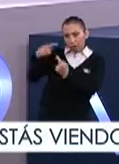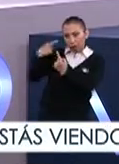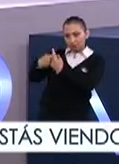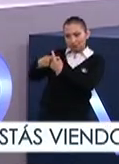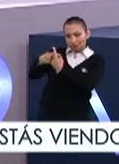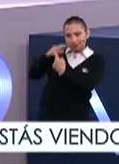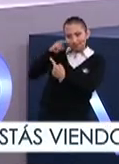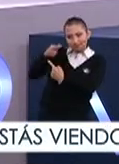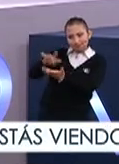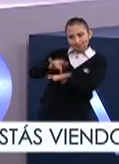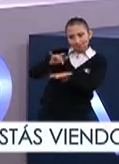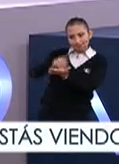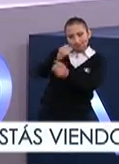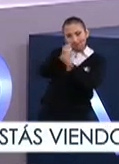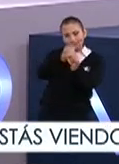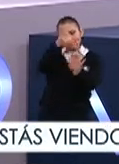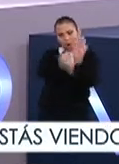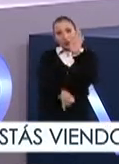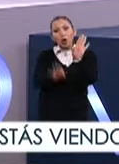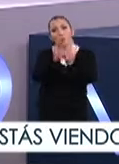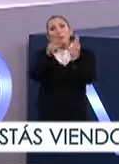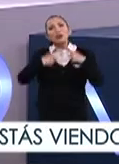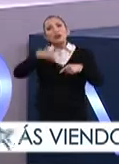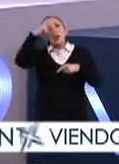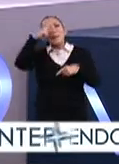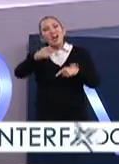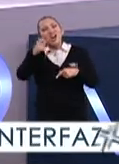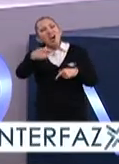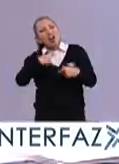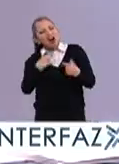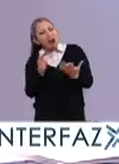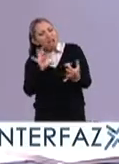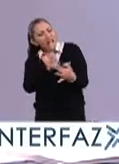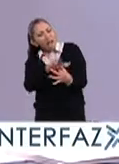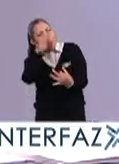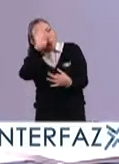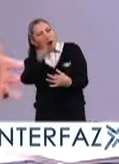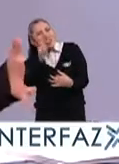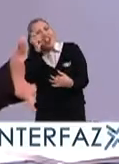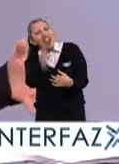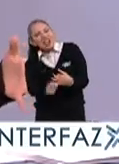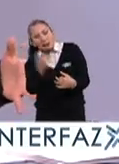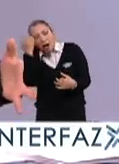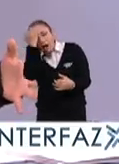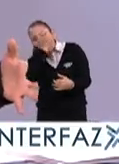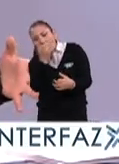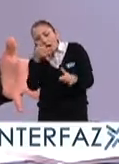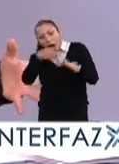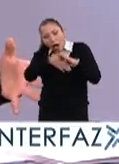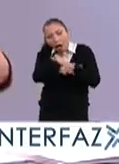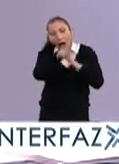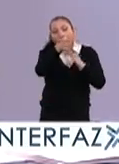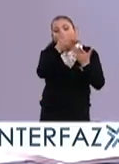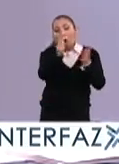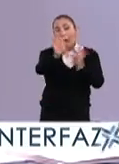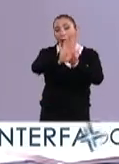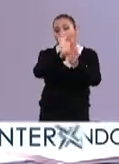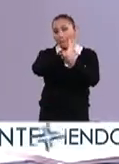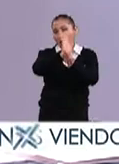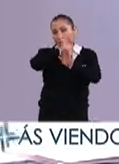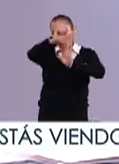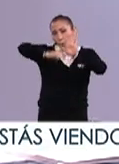y empezó a investigar más sobre cómo los mexicanos lidiamos con la muerte y pues se convirtió ya en una